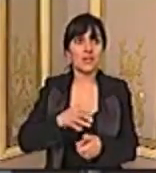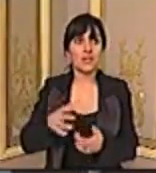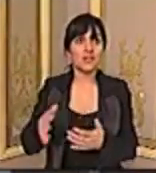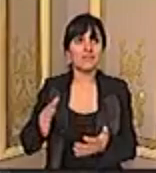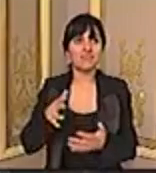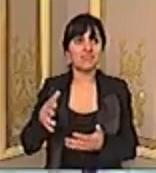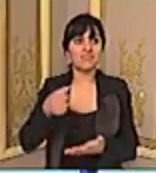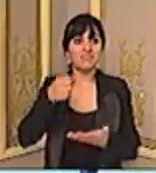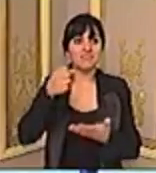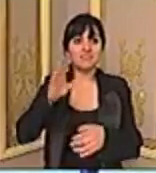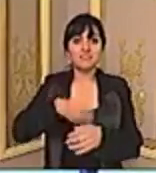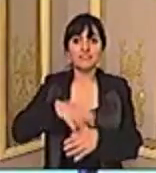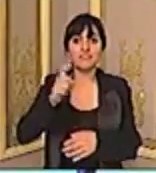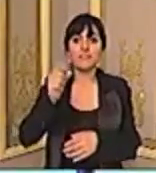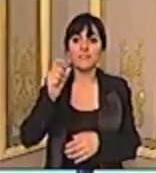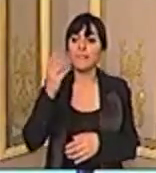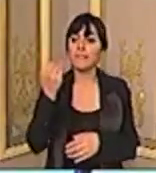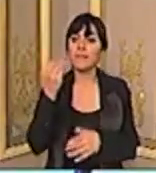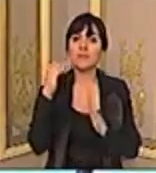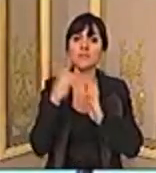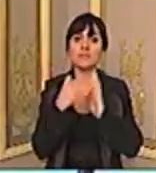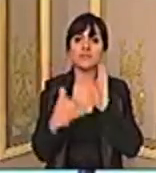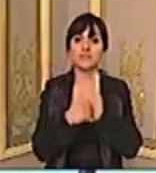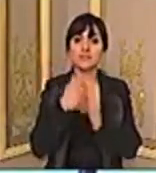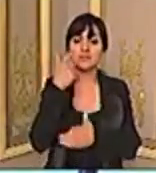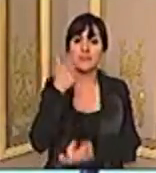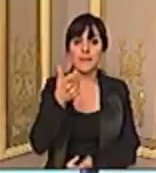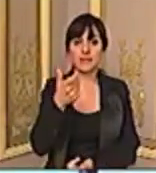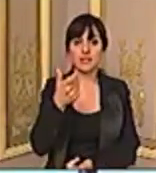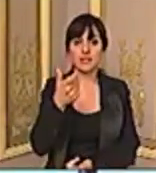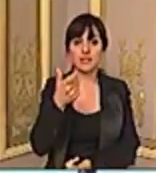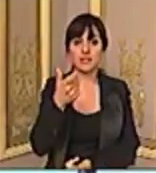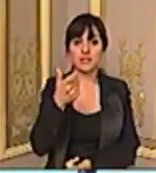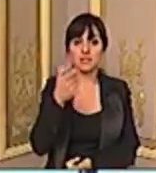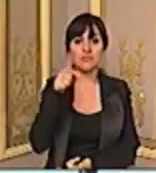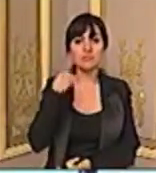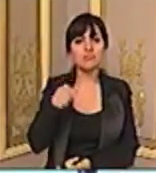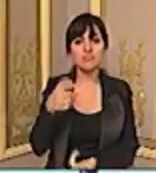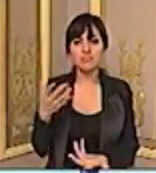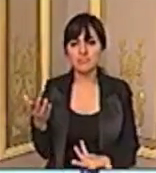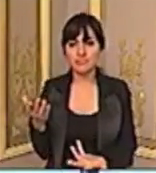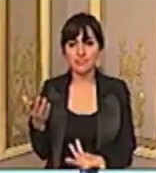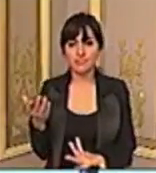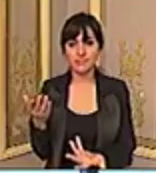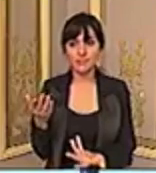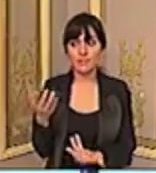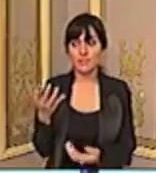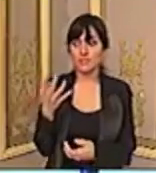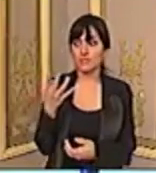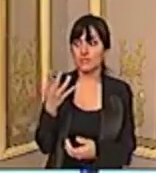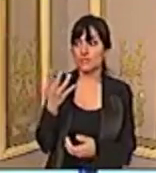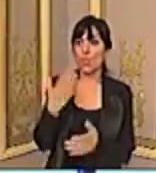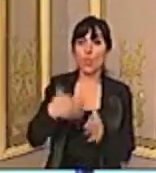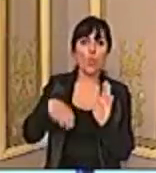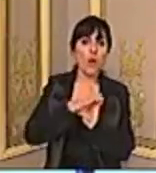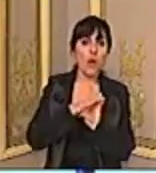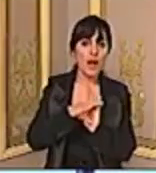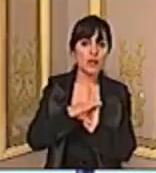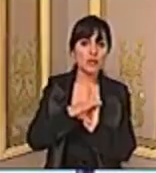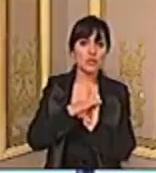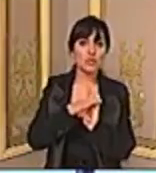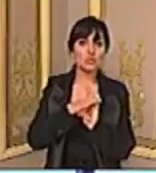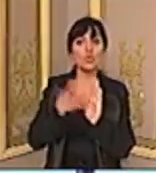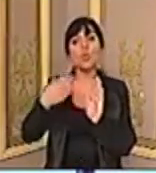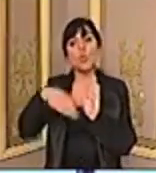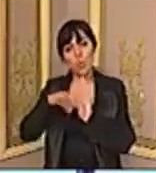más de 29 millones de pesos y Esto va desde cuartos dormitorio cuartos